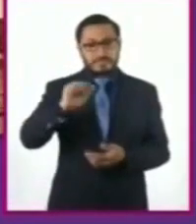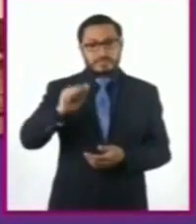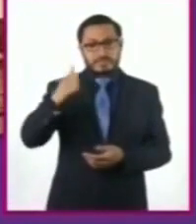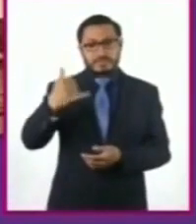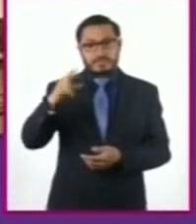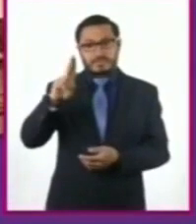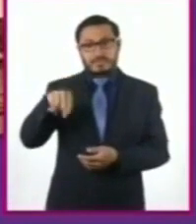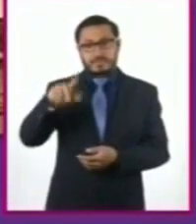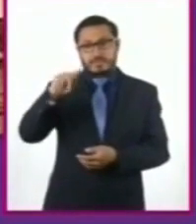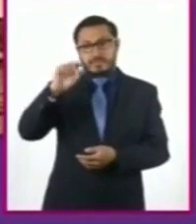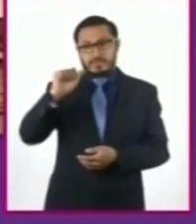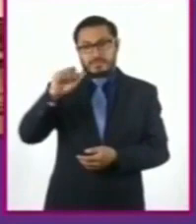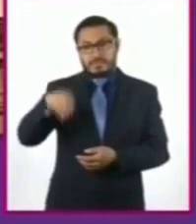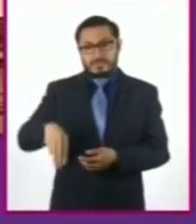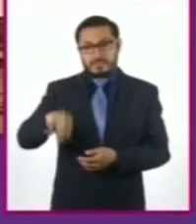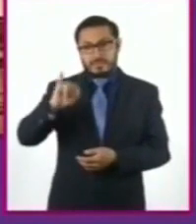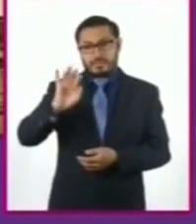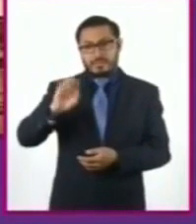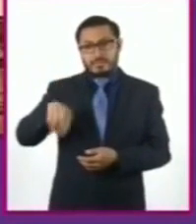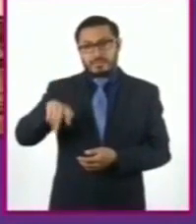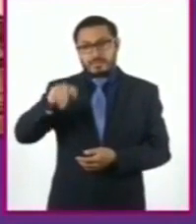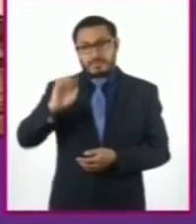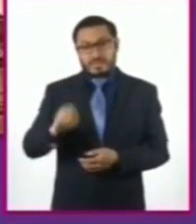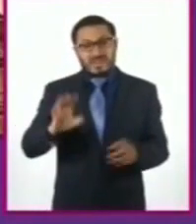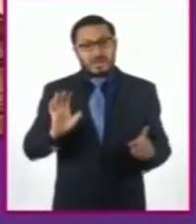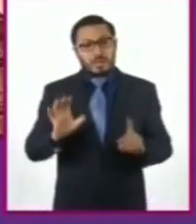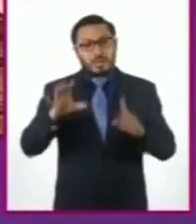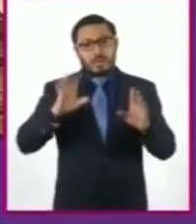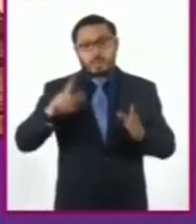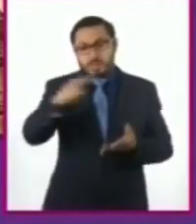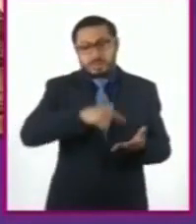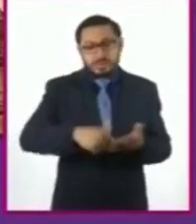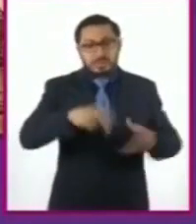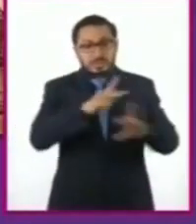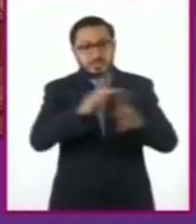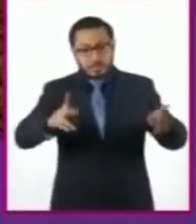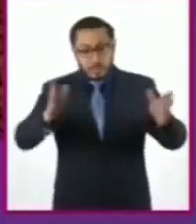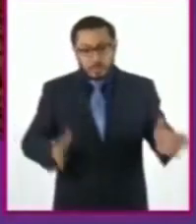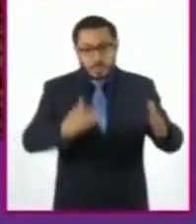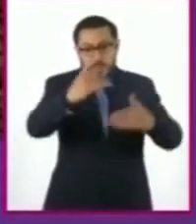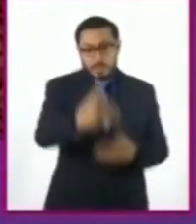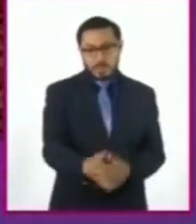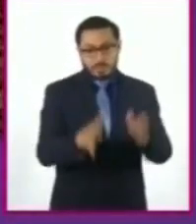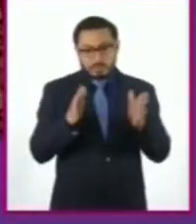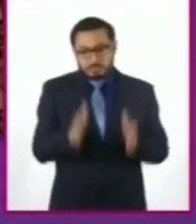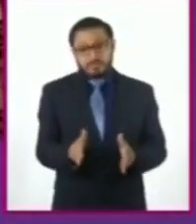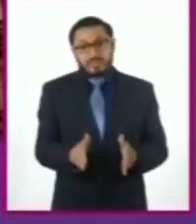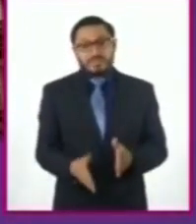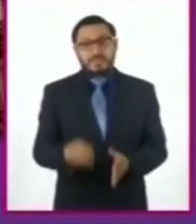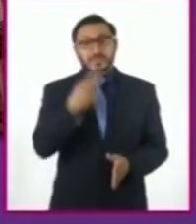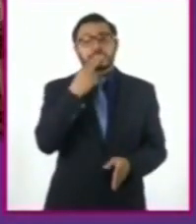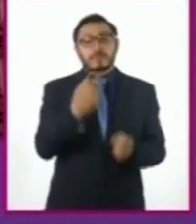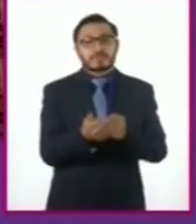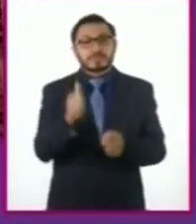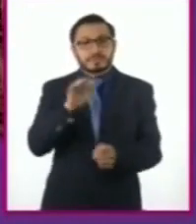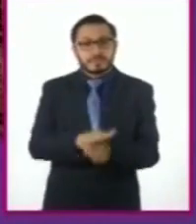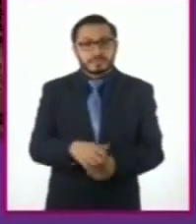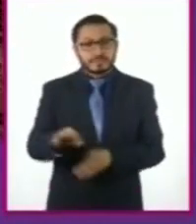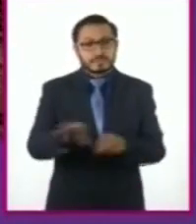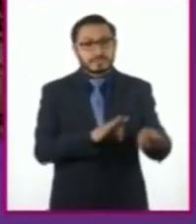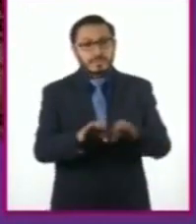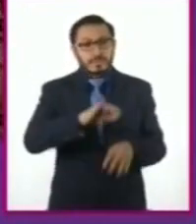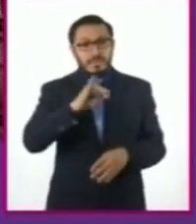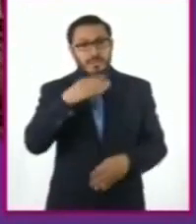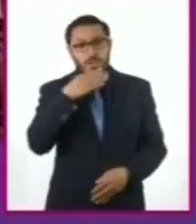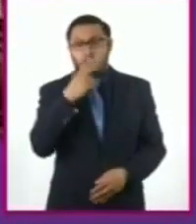una corporación pública, con una división territorial específica, que ejercía funciones administrativas y